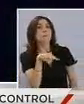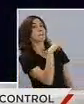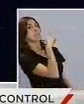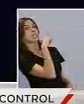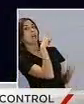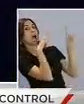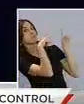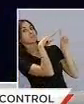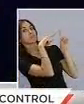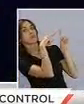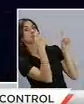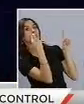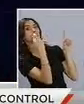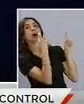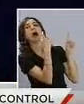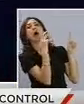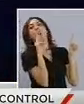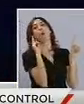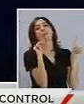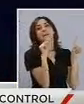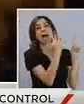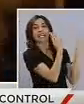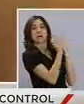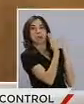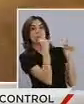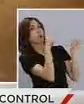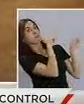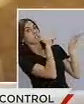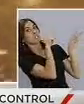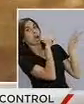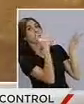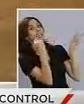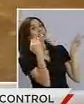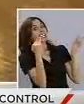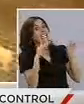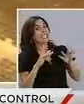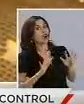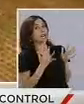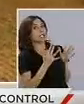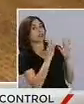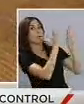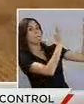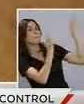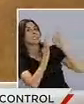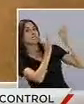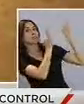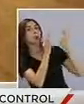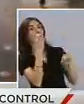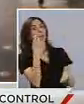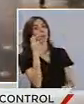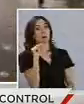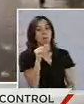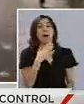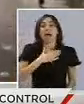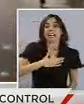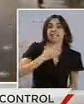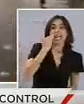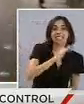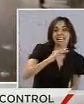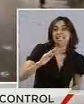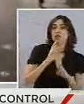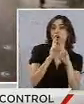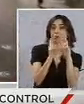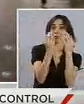ente de referencia, miran a su cuidador, sea a su padre, sea a su madre, y los niños tienden a reaccionar en la misma línea de cómo reaccionan los padres. Si queremos que nuestros niños